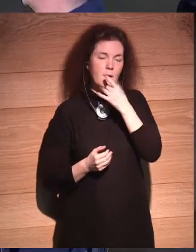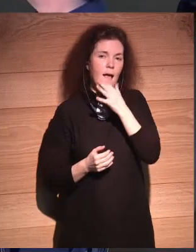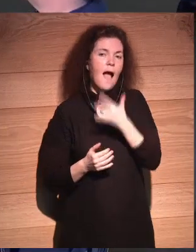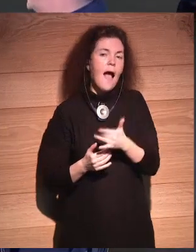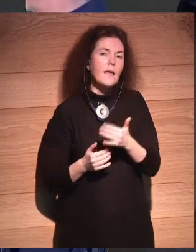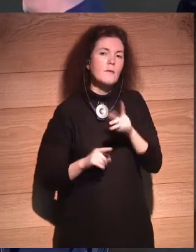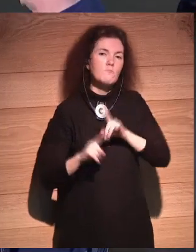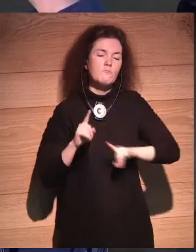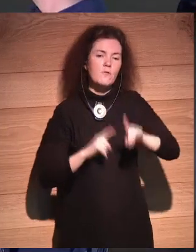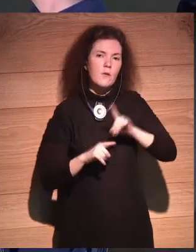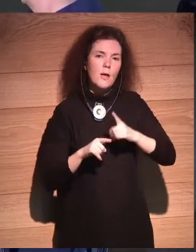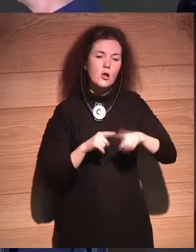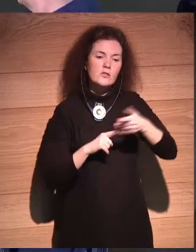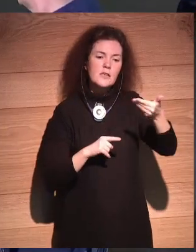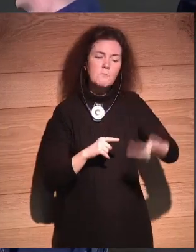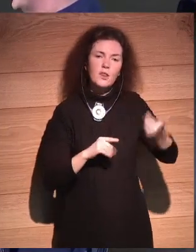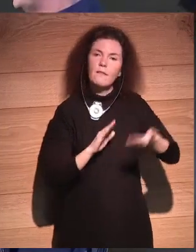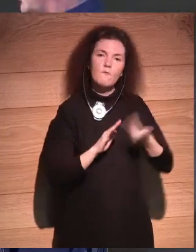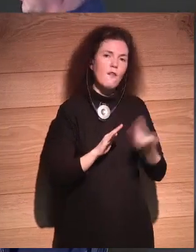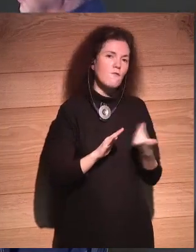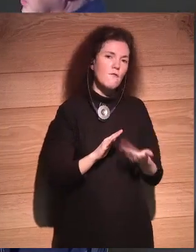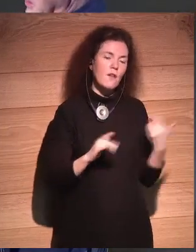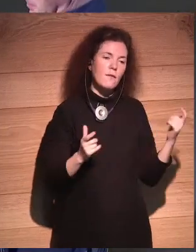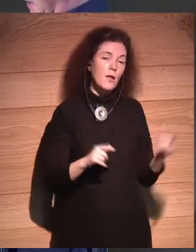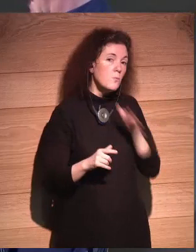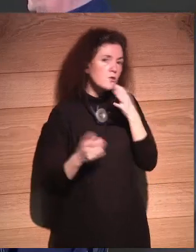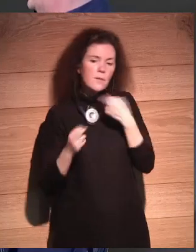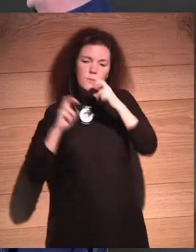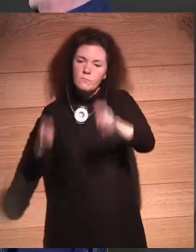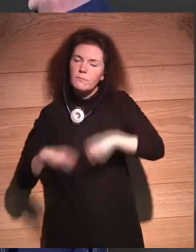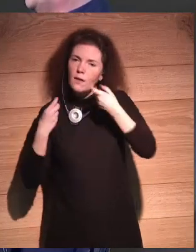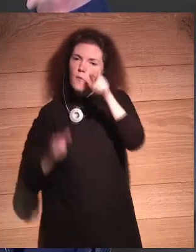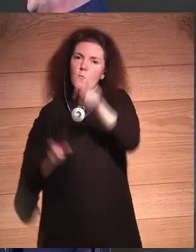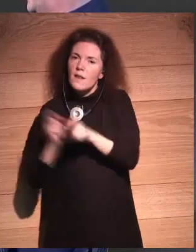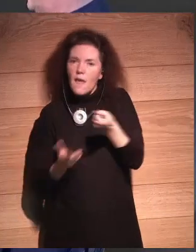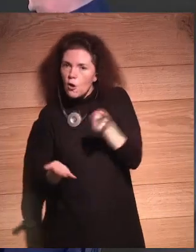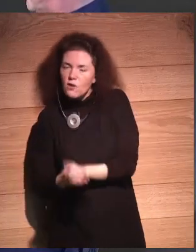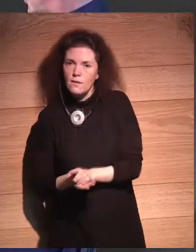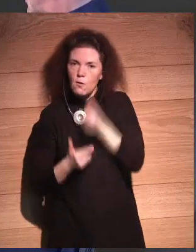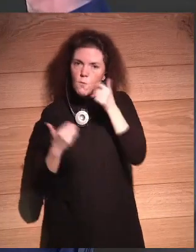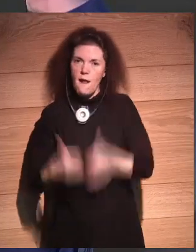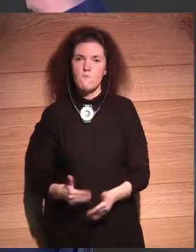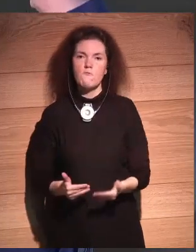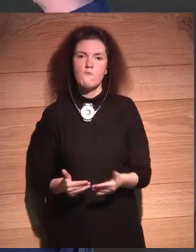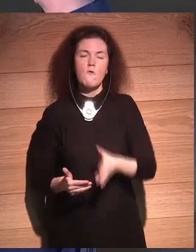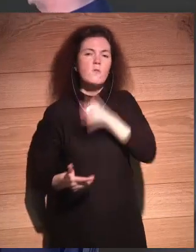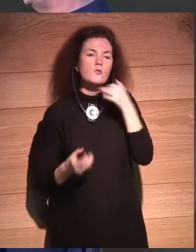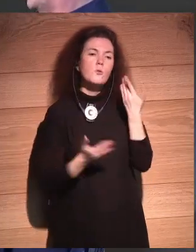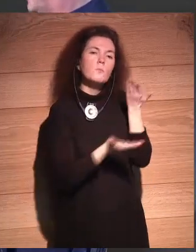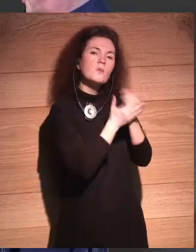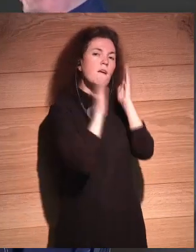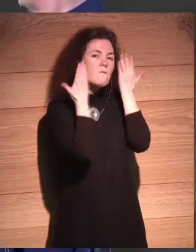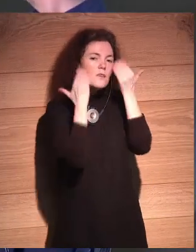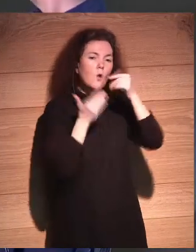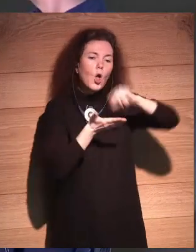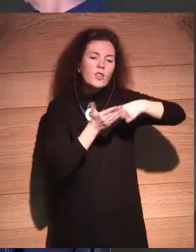paradigma de eliminar otras cosas que son importantes. Por eso tenemos que rehumanizarnos en cierto sentido. Por eso yo propongo que Facebook